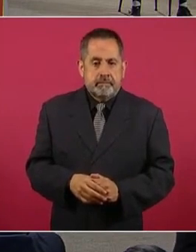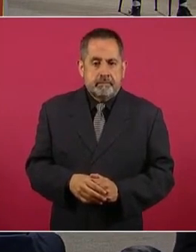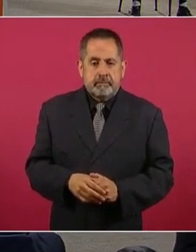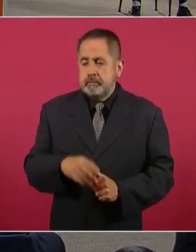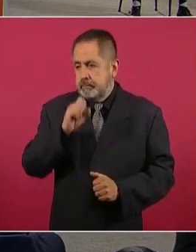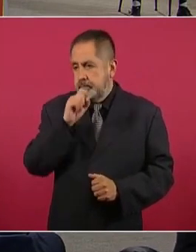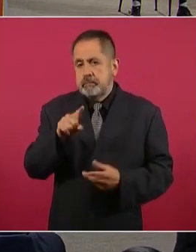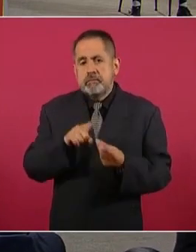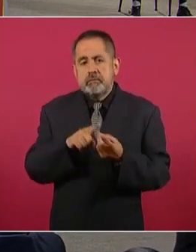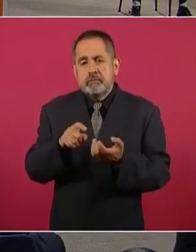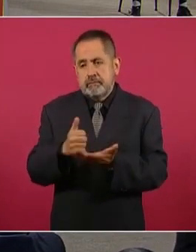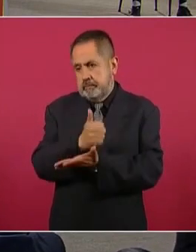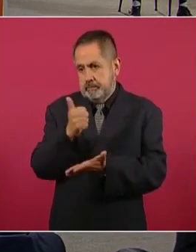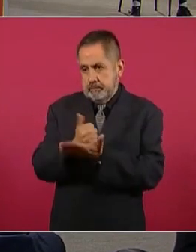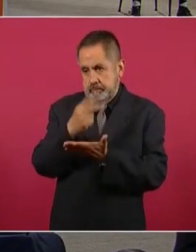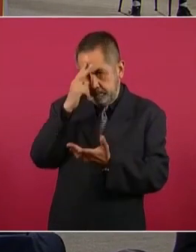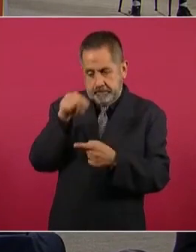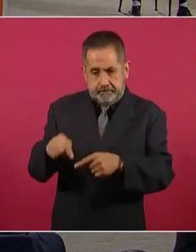También en las ciudades.